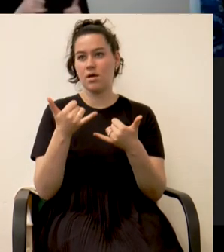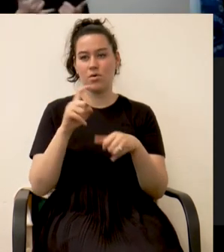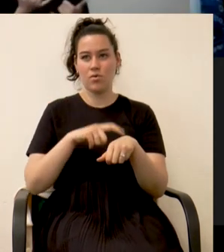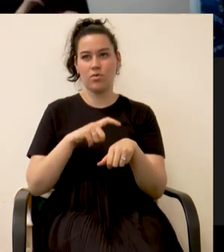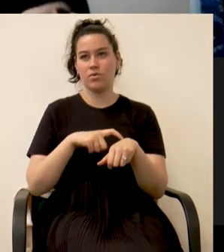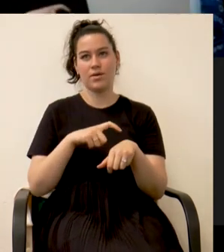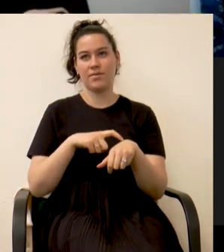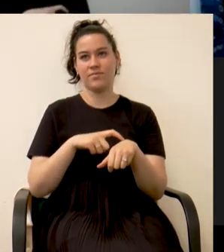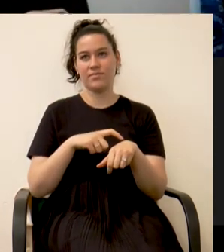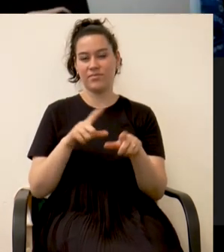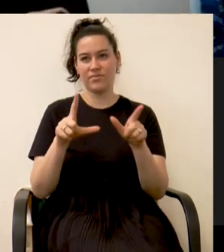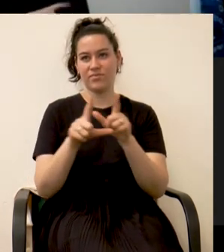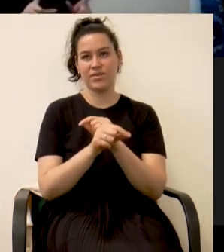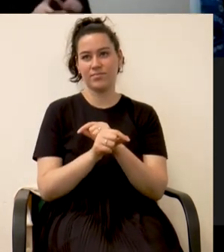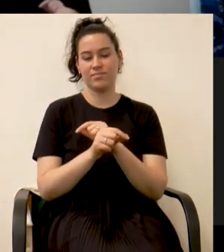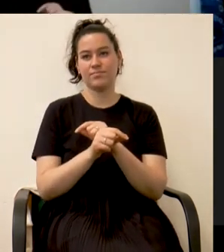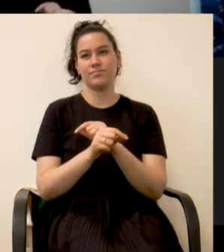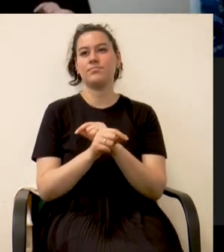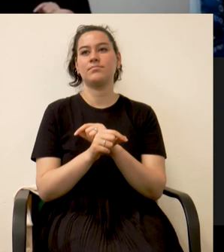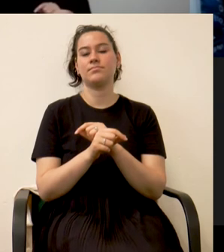que estaba previsto que íbamos a estar hoy.